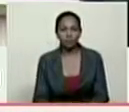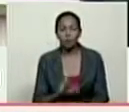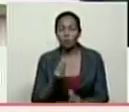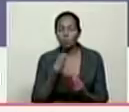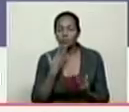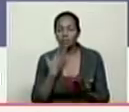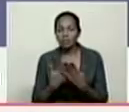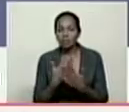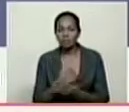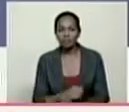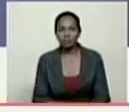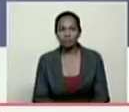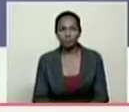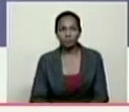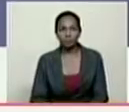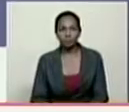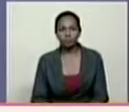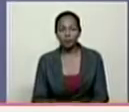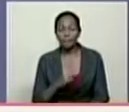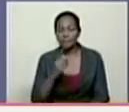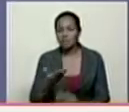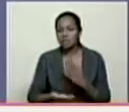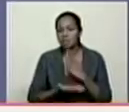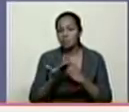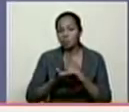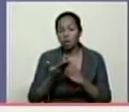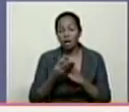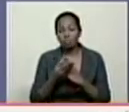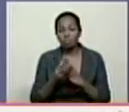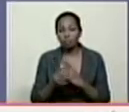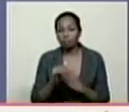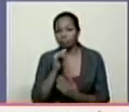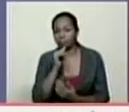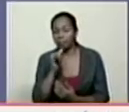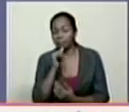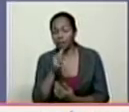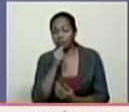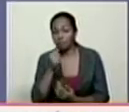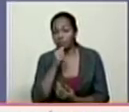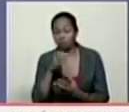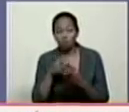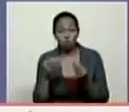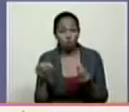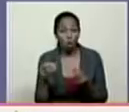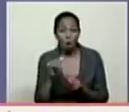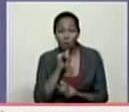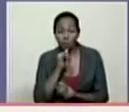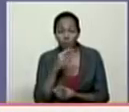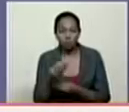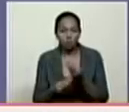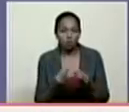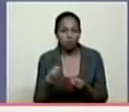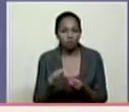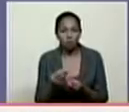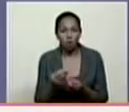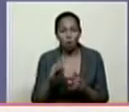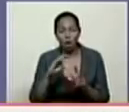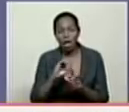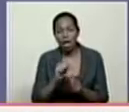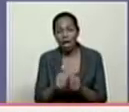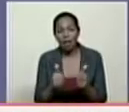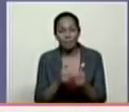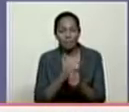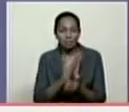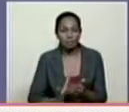gracias. Bien, importantes declaraciones. El vicepresidente sectorial de Comunicación, Cultura y Turismo, Jorge Rodríguez, ha informado sobre